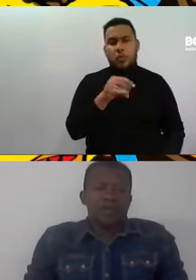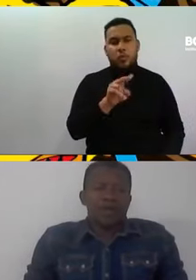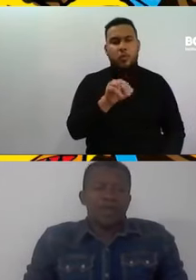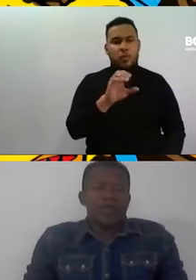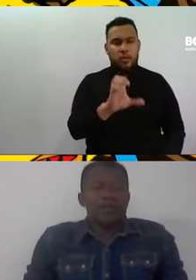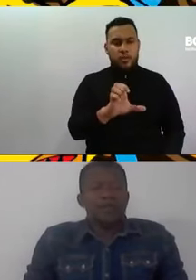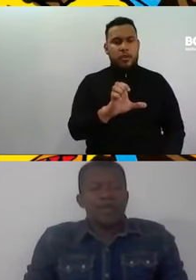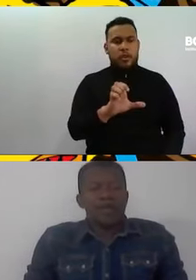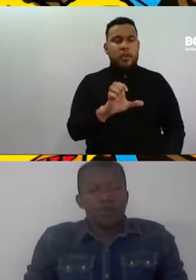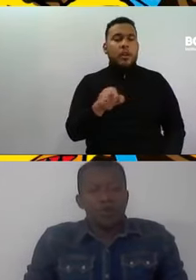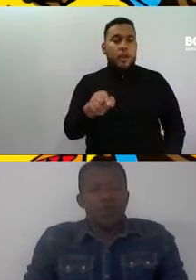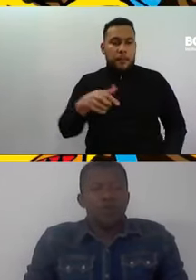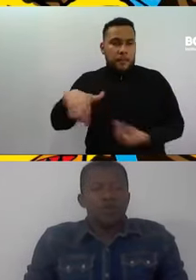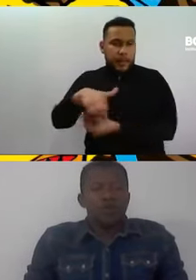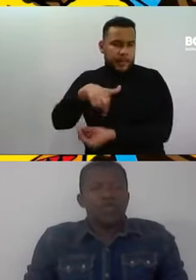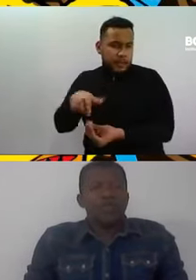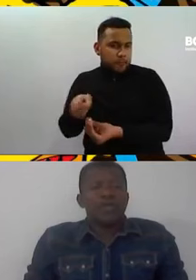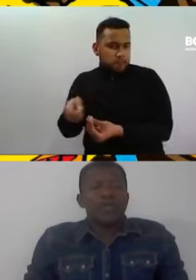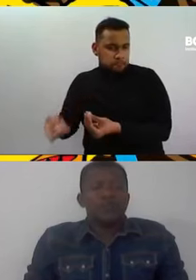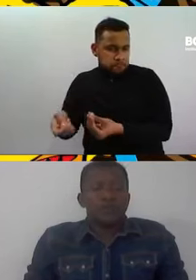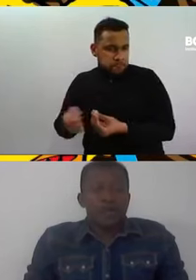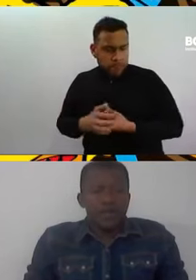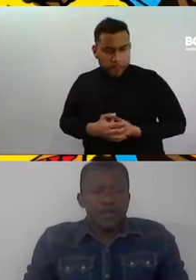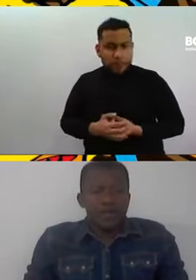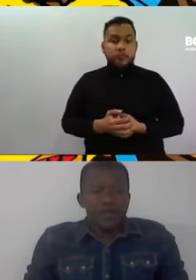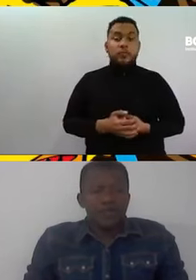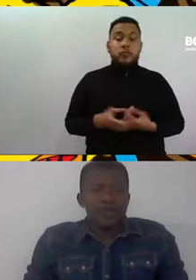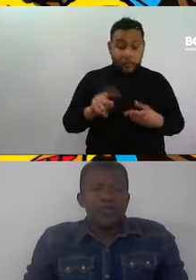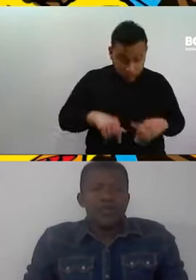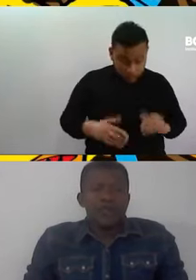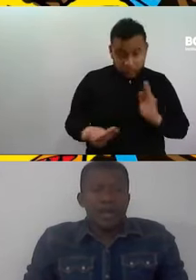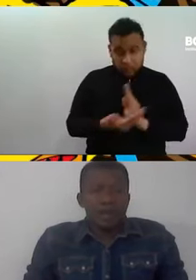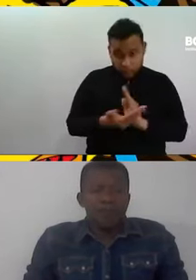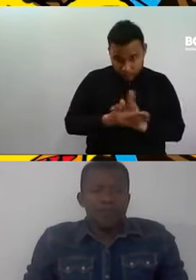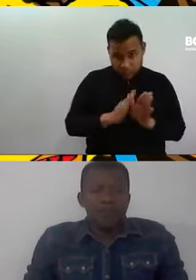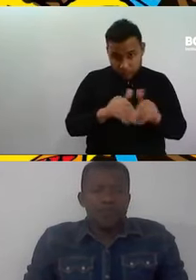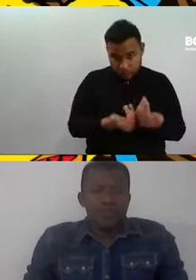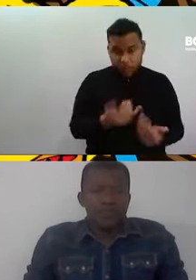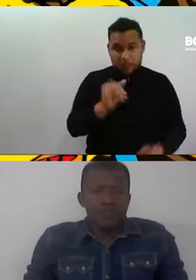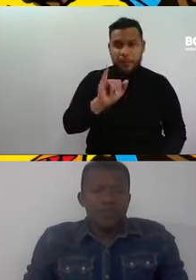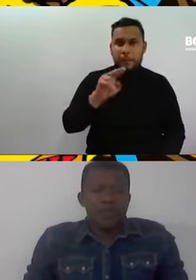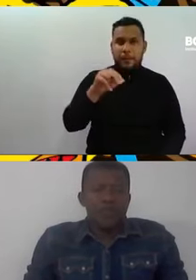en Palenque, pero yo también estudié en el INEL, donde él era